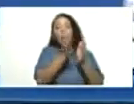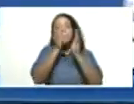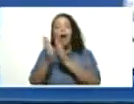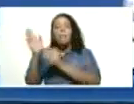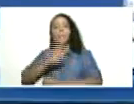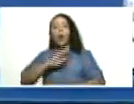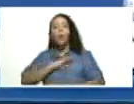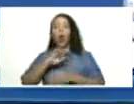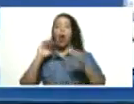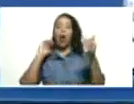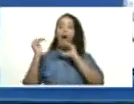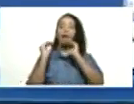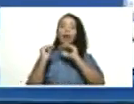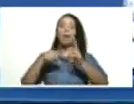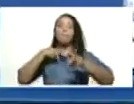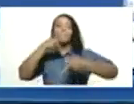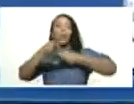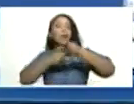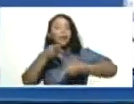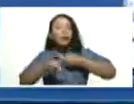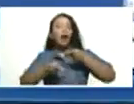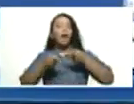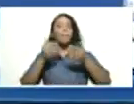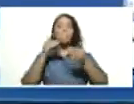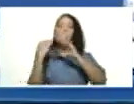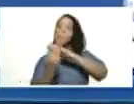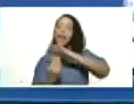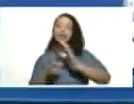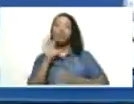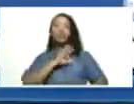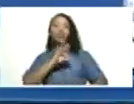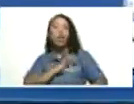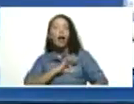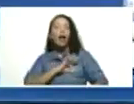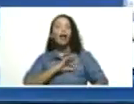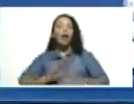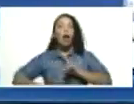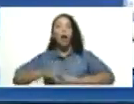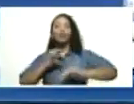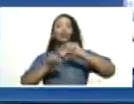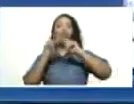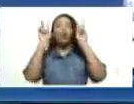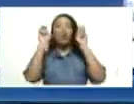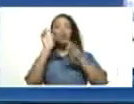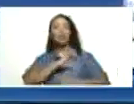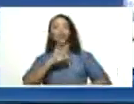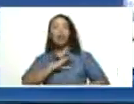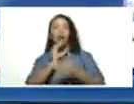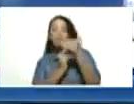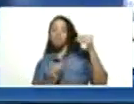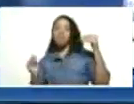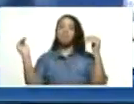bases éticas, políticas, las bases sociales de la construcción de una sociedad superior.